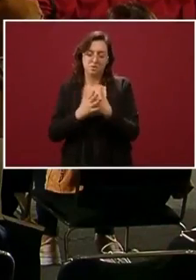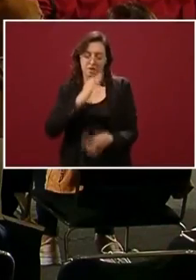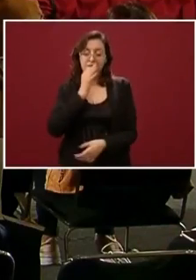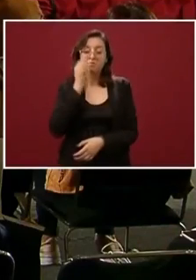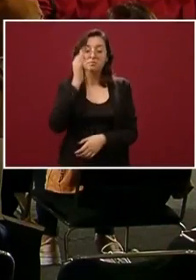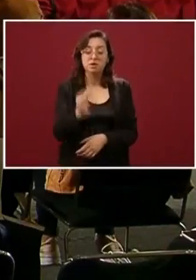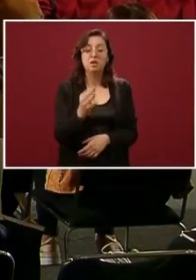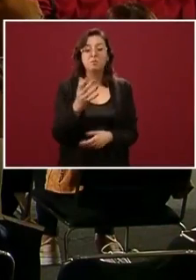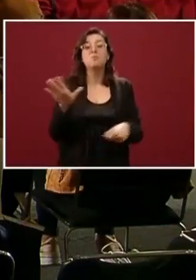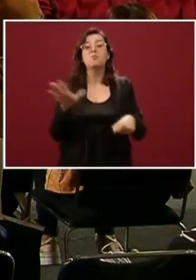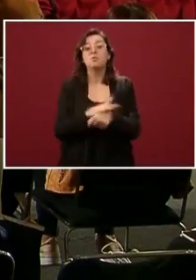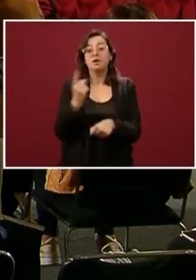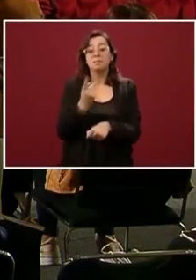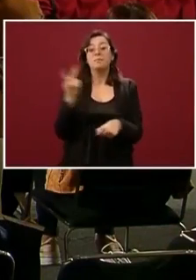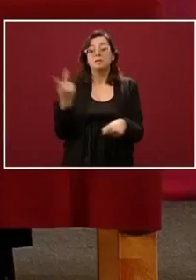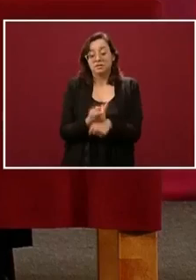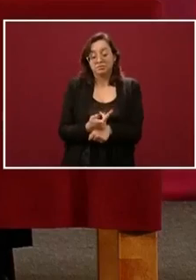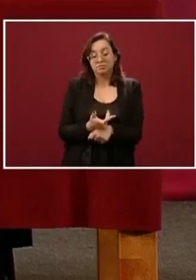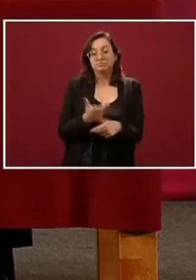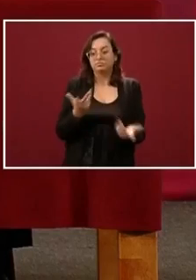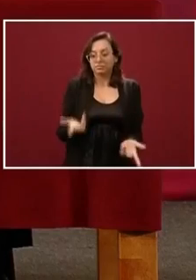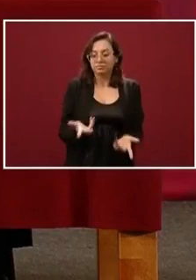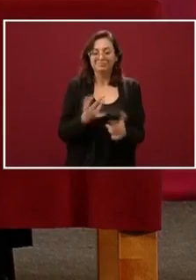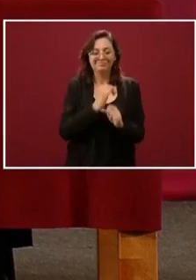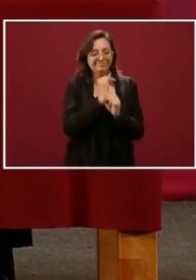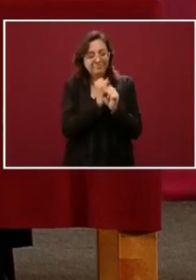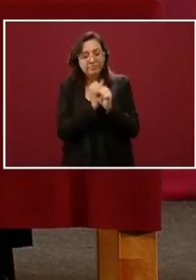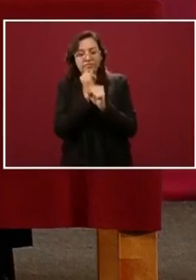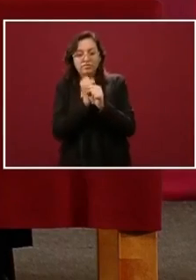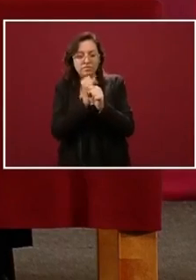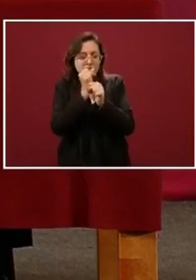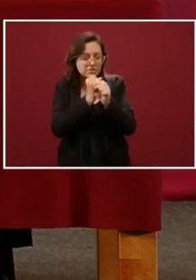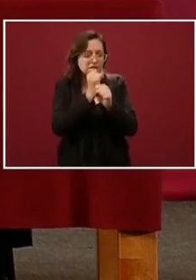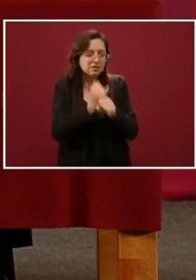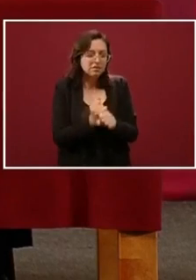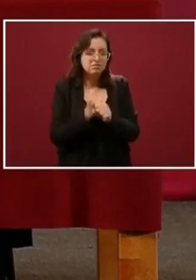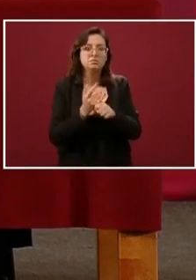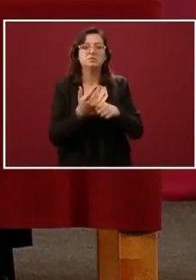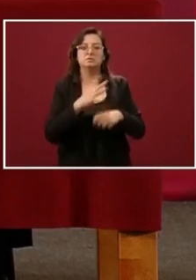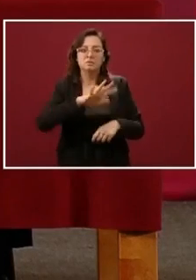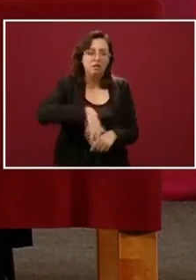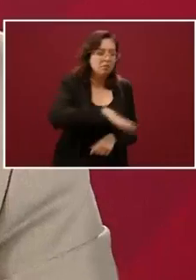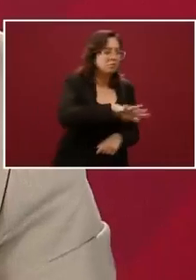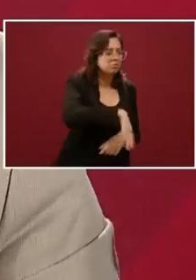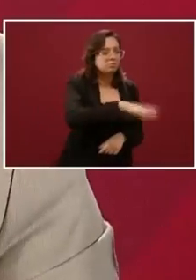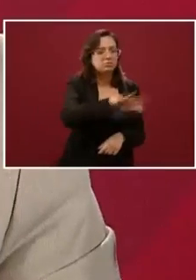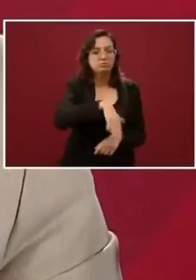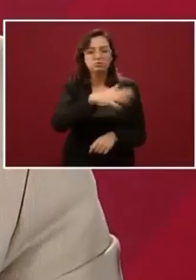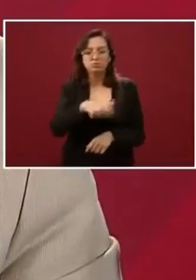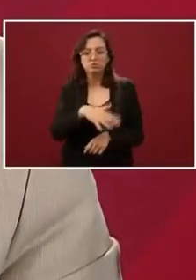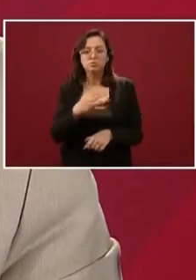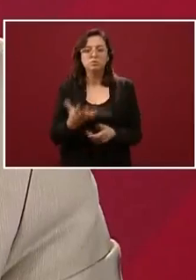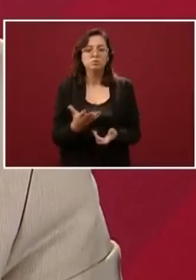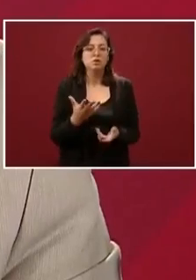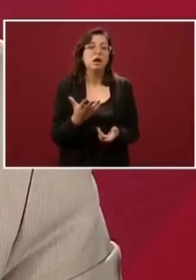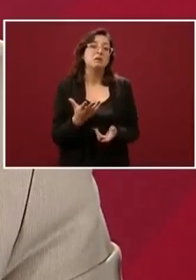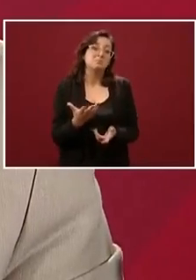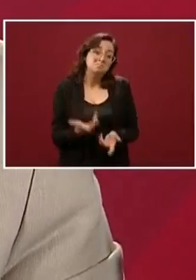investigación epidemiológica, es justo eso, es poder rastrear, preguntar, buscar, hasta poder en su